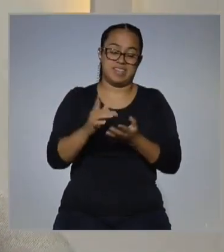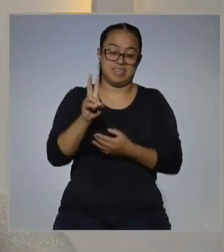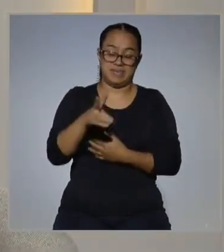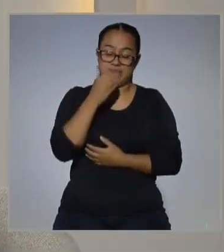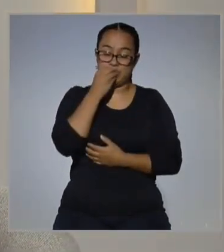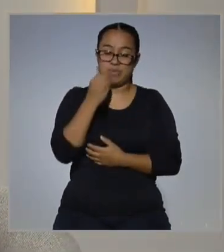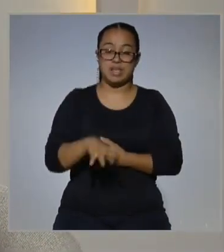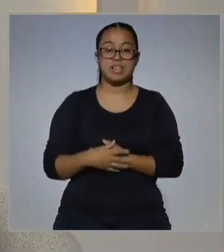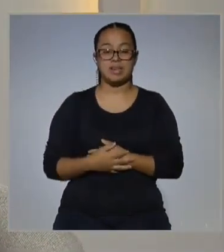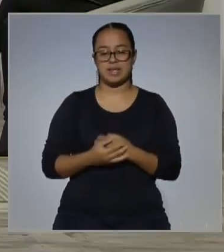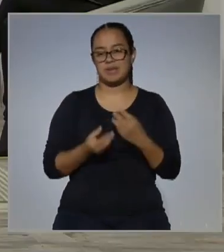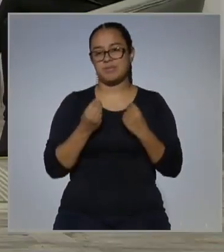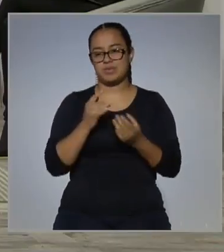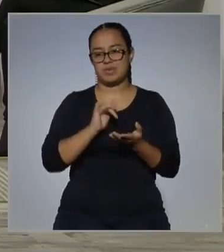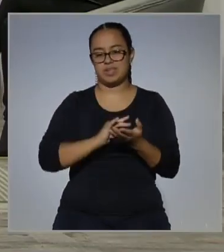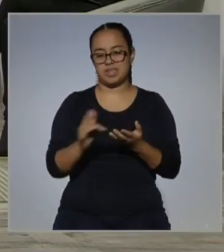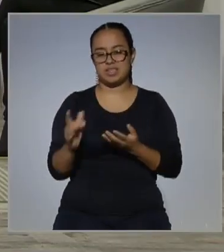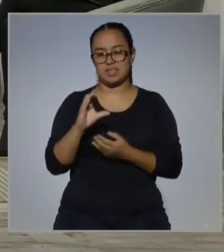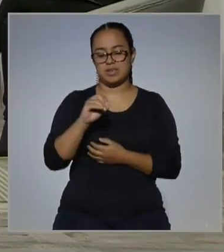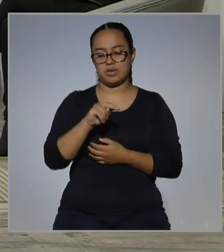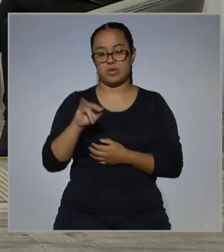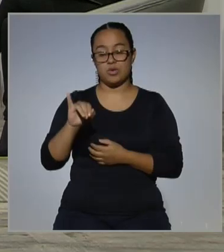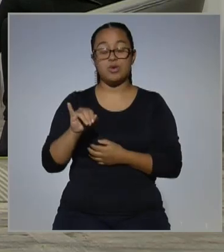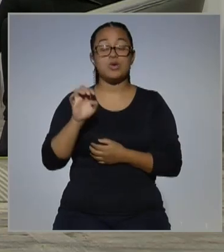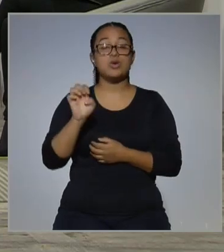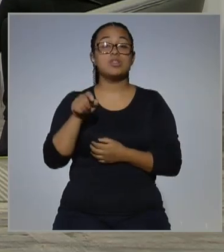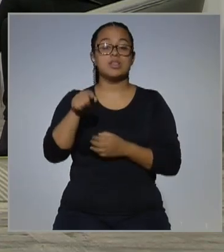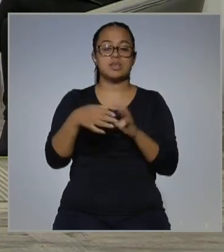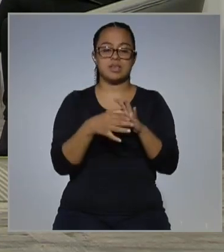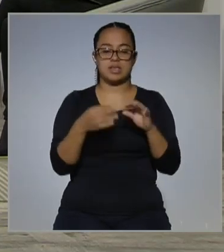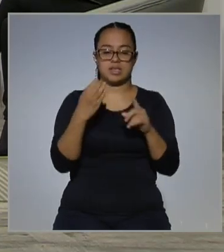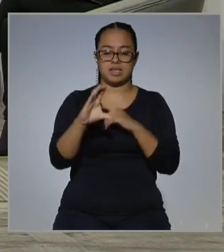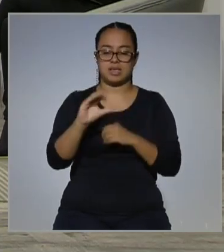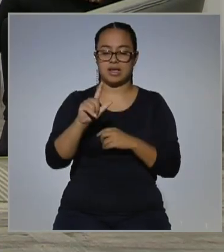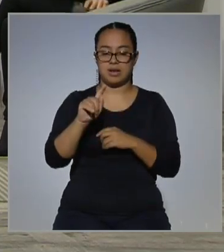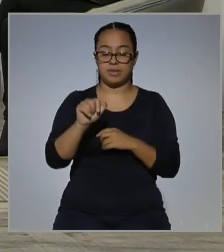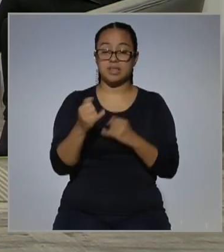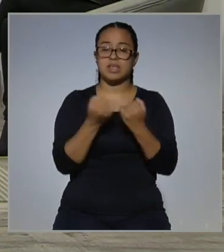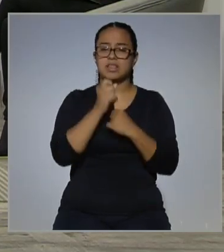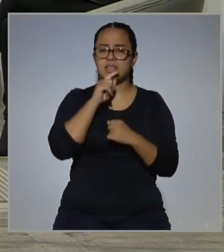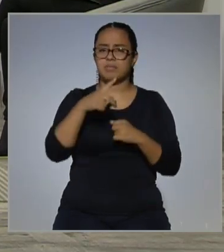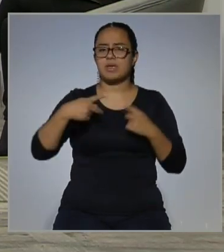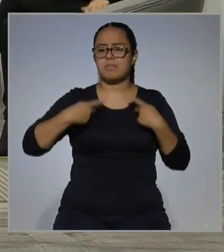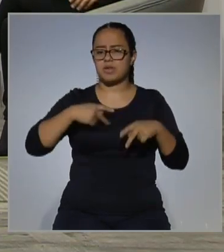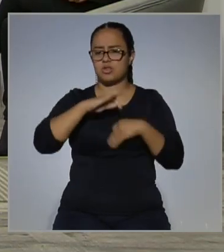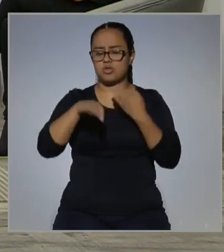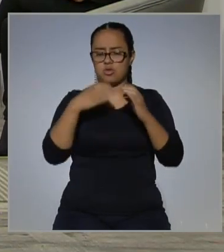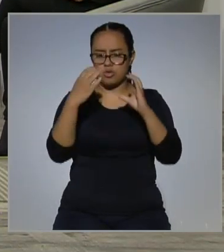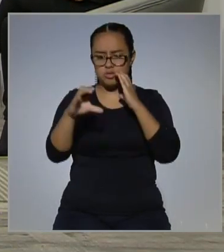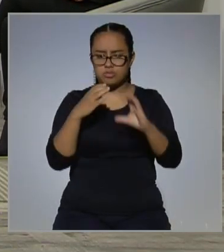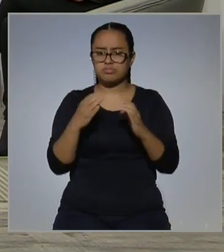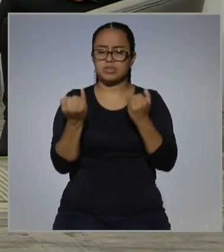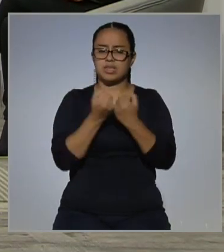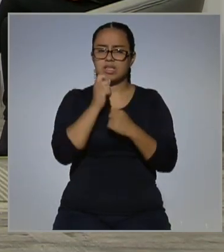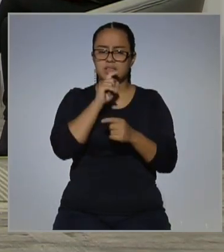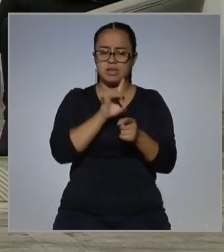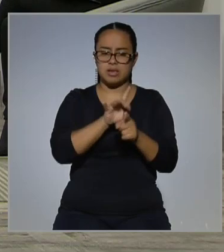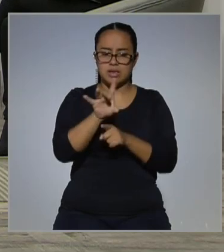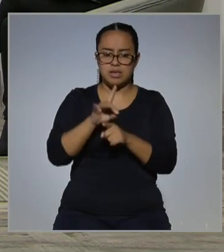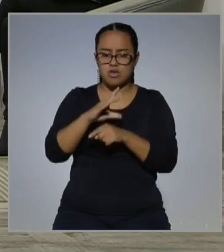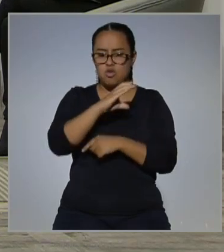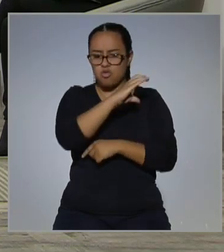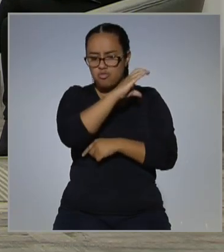Pues muchas gracias. Gracias a Connie que nos compartió esta calaverita y gracias a todo el público que ha participado y nos han enviado también